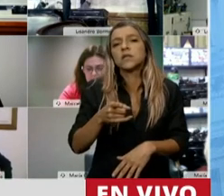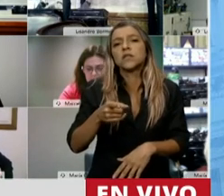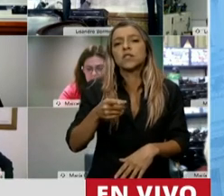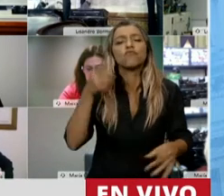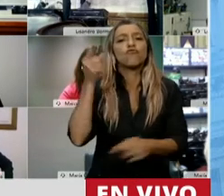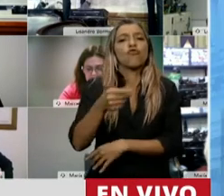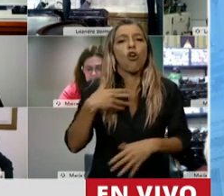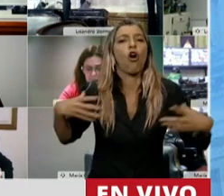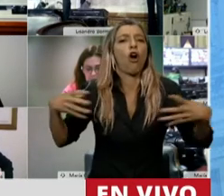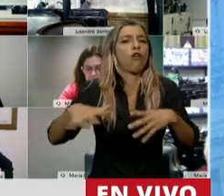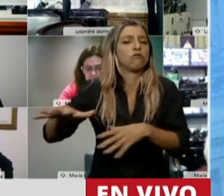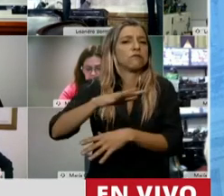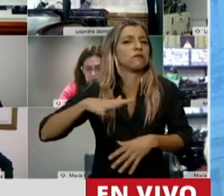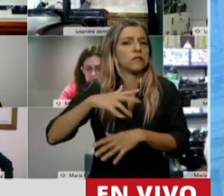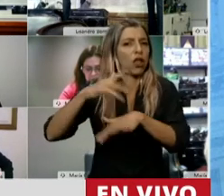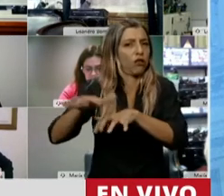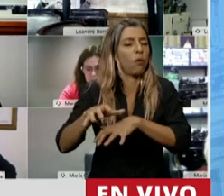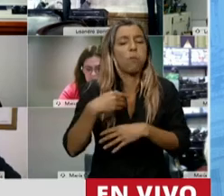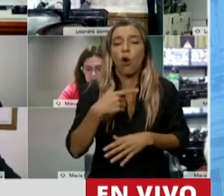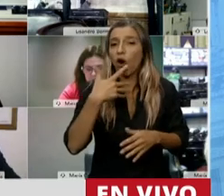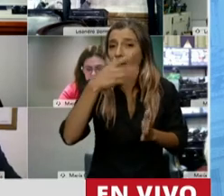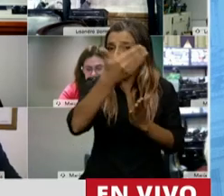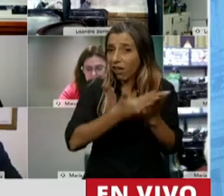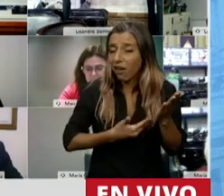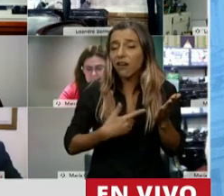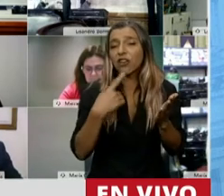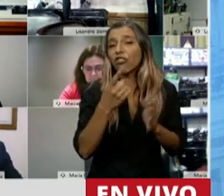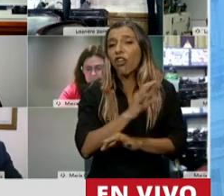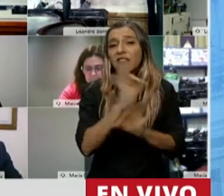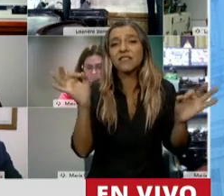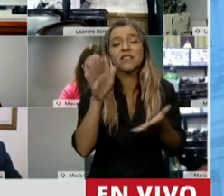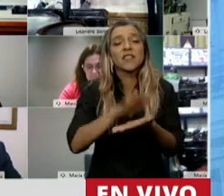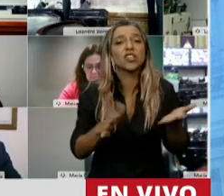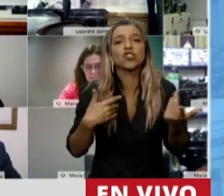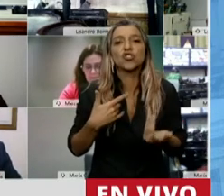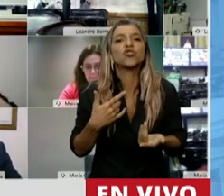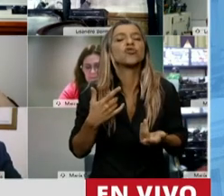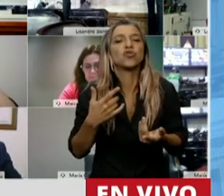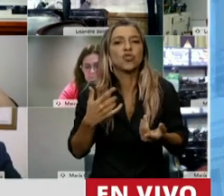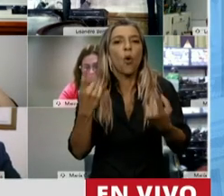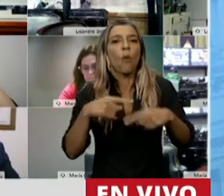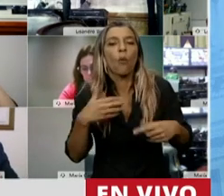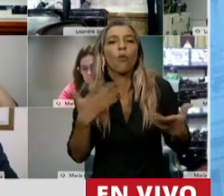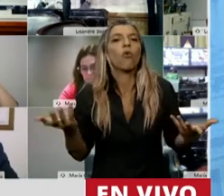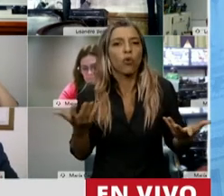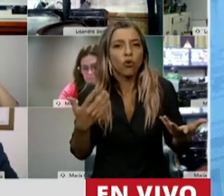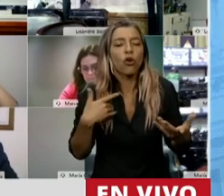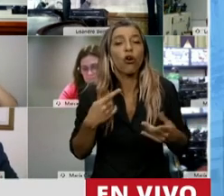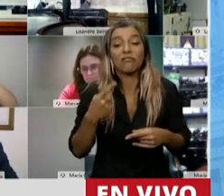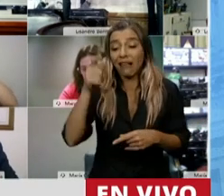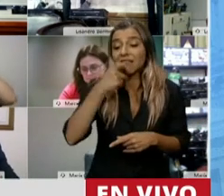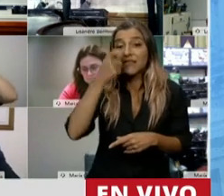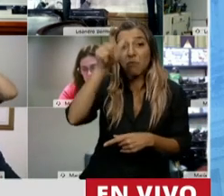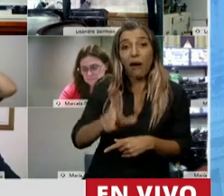ningún lugar este proyecto concibe hechos fortuitos o hechos intencionales ajenos a la víctima del